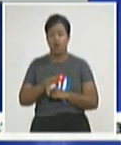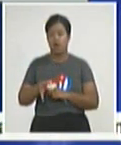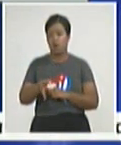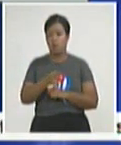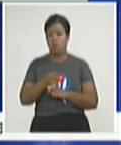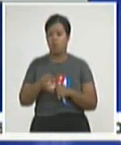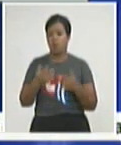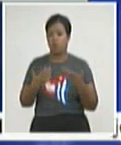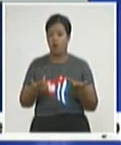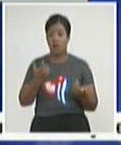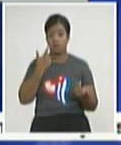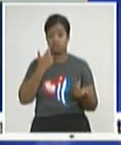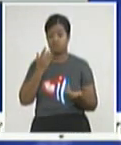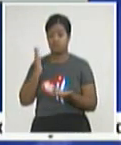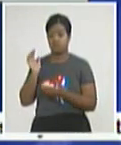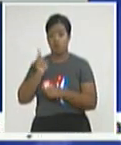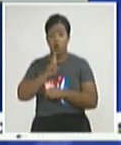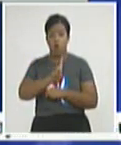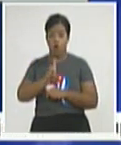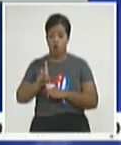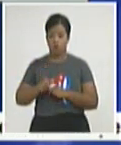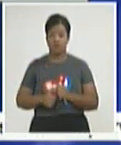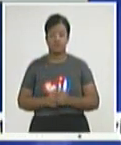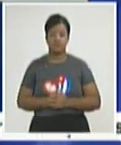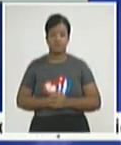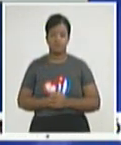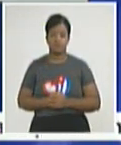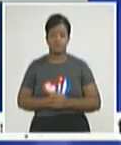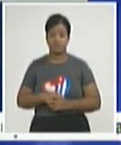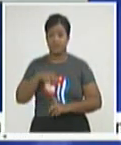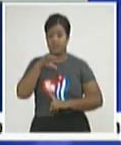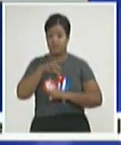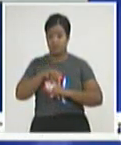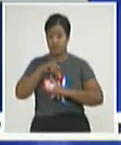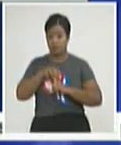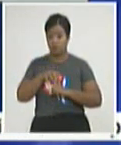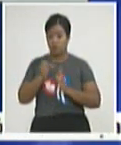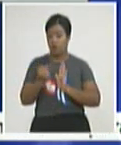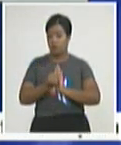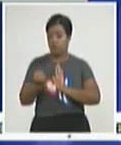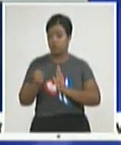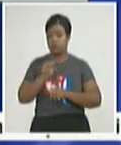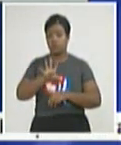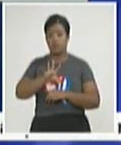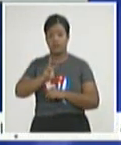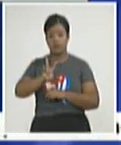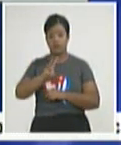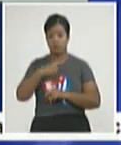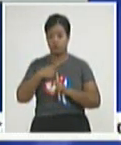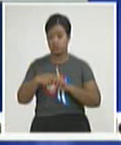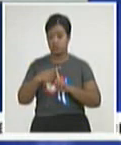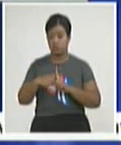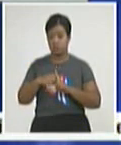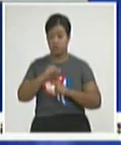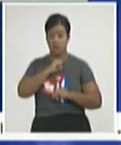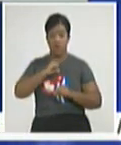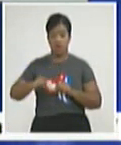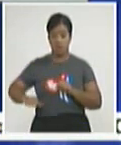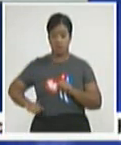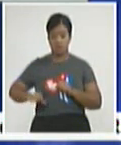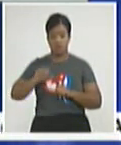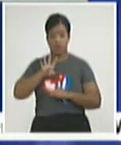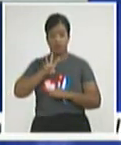y con una transmisión en sus 11 municipios. San Cristóbal confirma 53 positivos, Alquizar